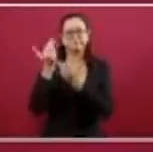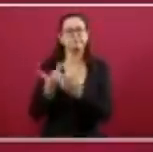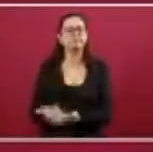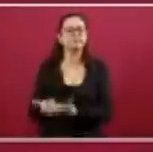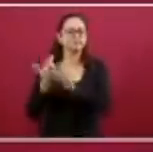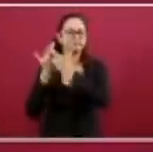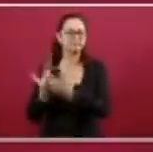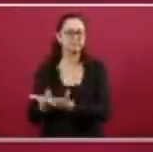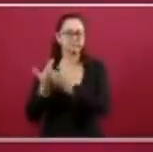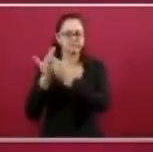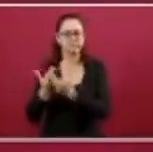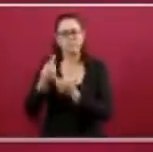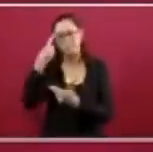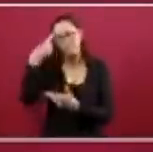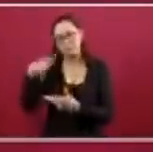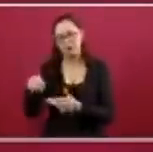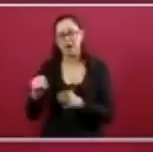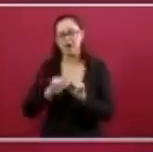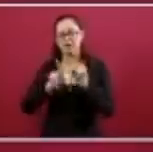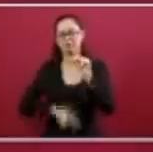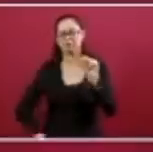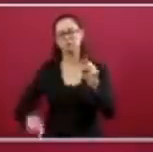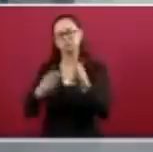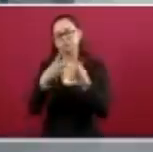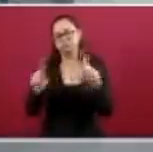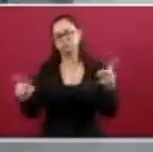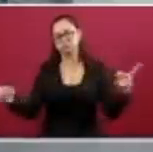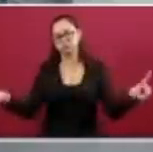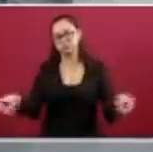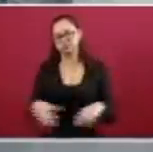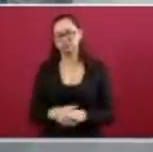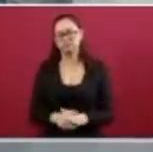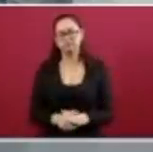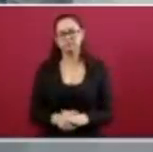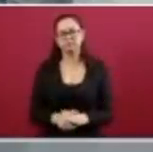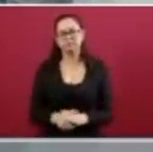fondos para el desarrollo. Además,